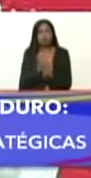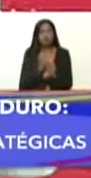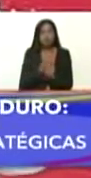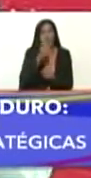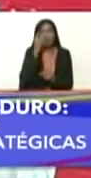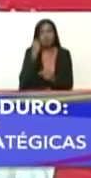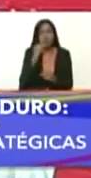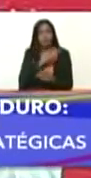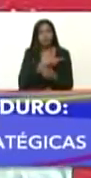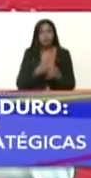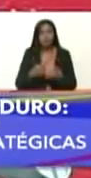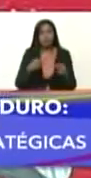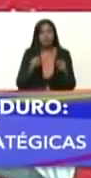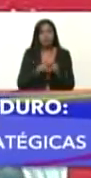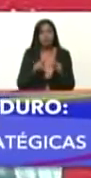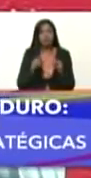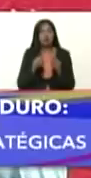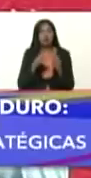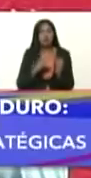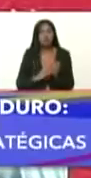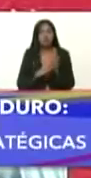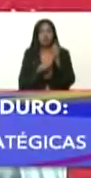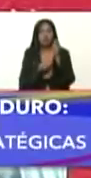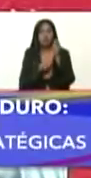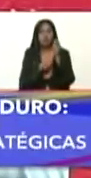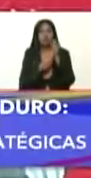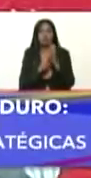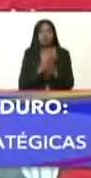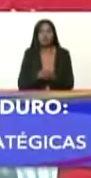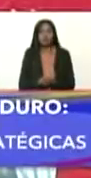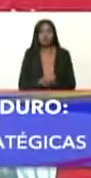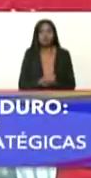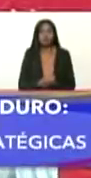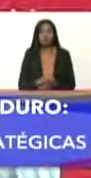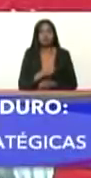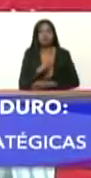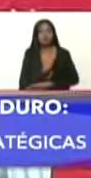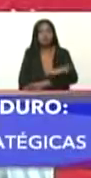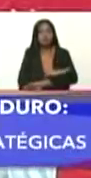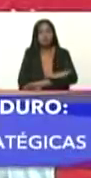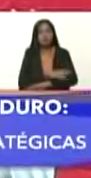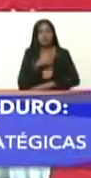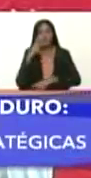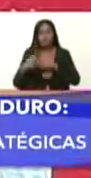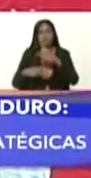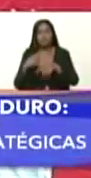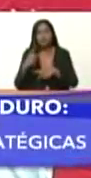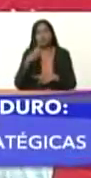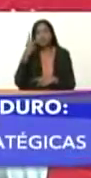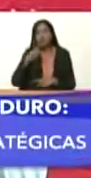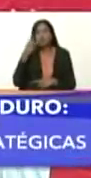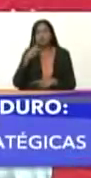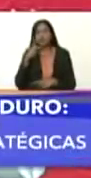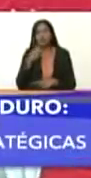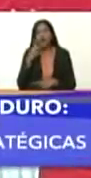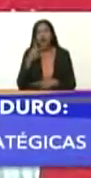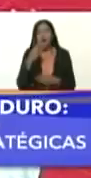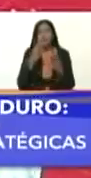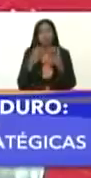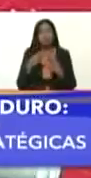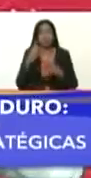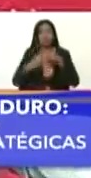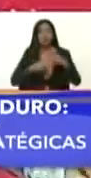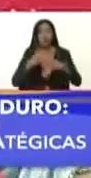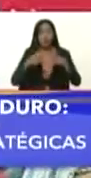el poder de la clase obrera para dirigir la conducción política, administrativa y productiva de todas